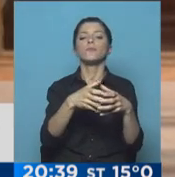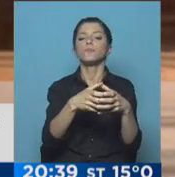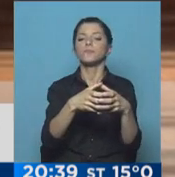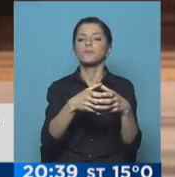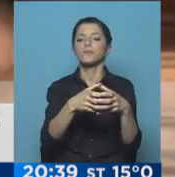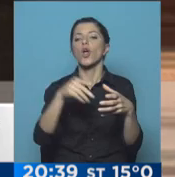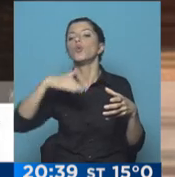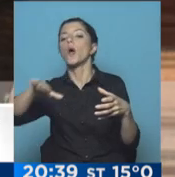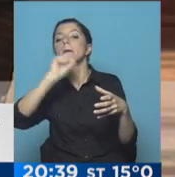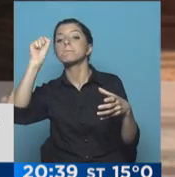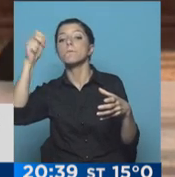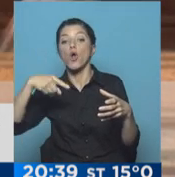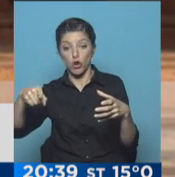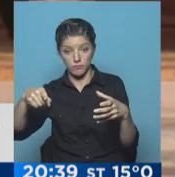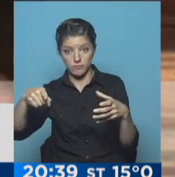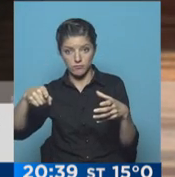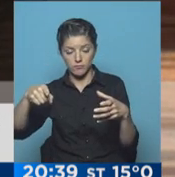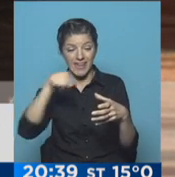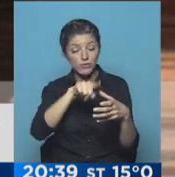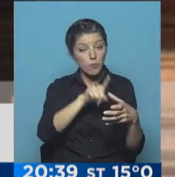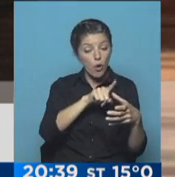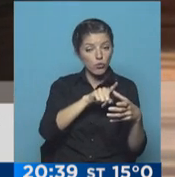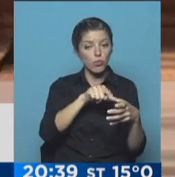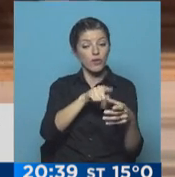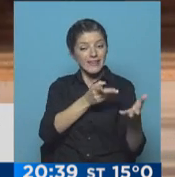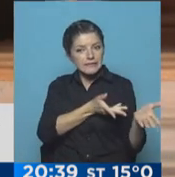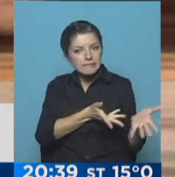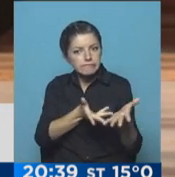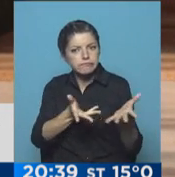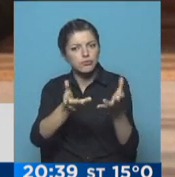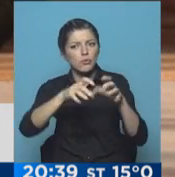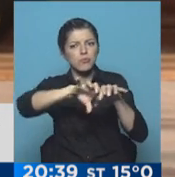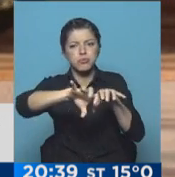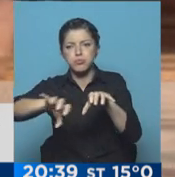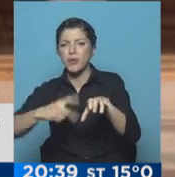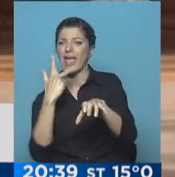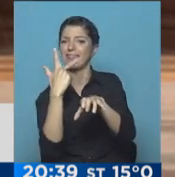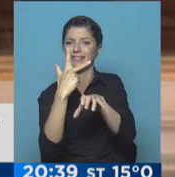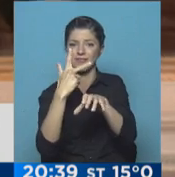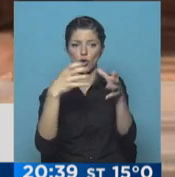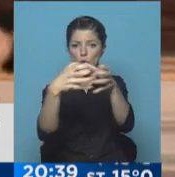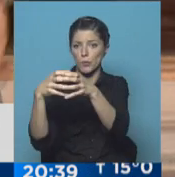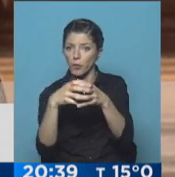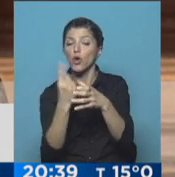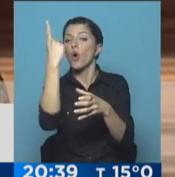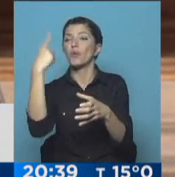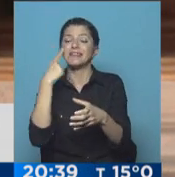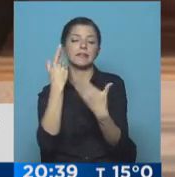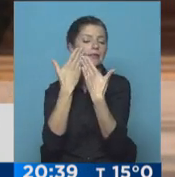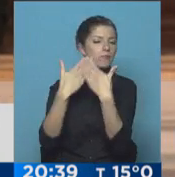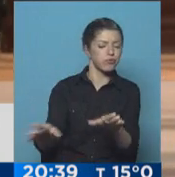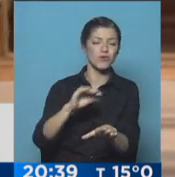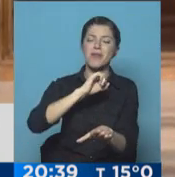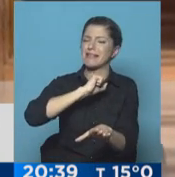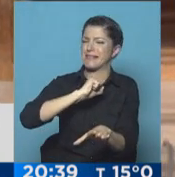en Morón provocaron la división en tres partidos, la destitución de un intendente y la estafa más